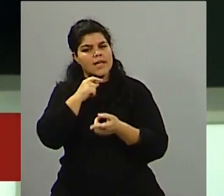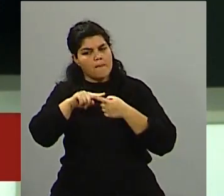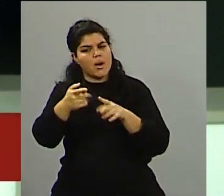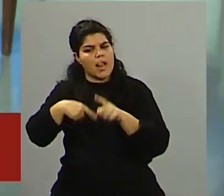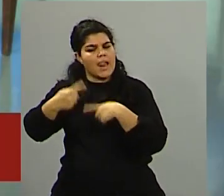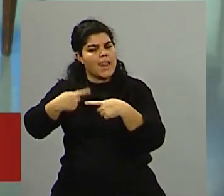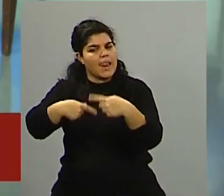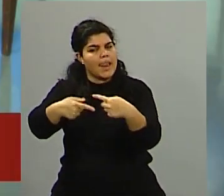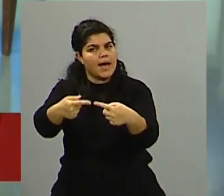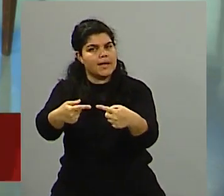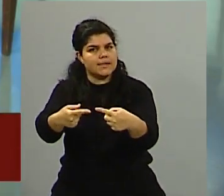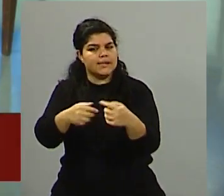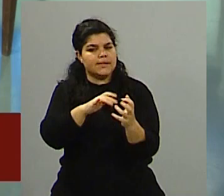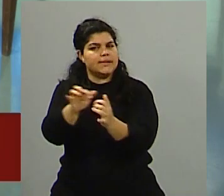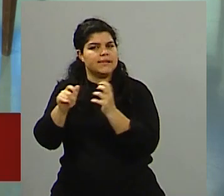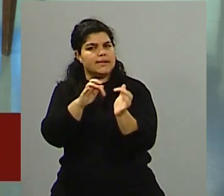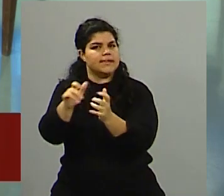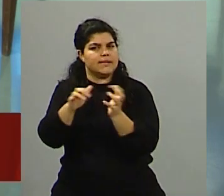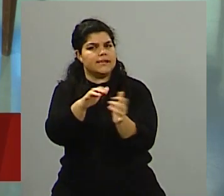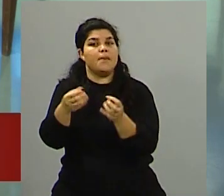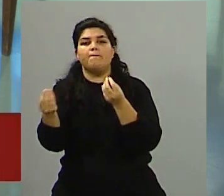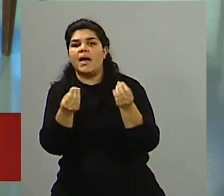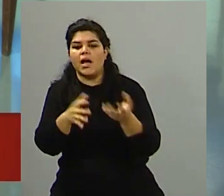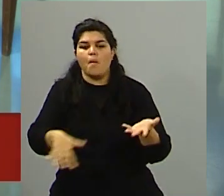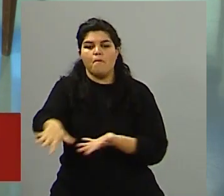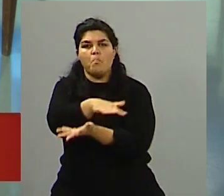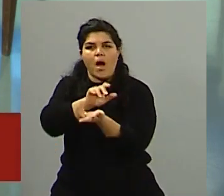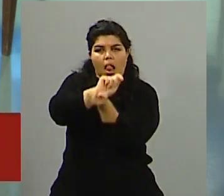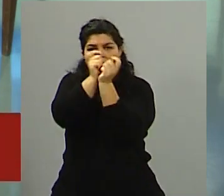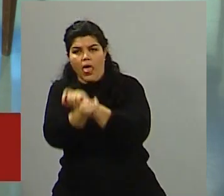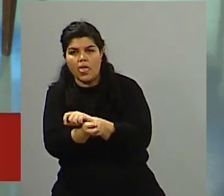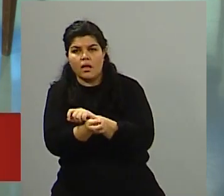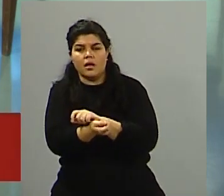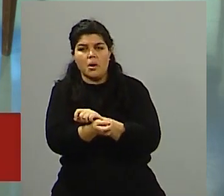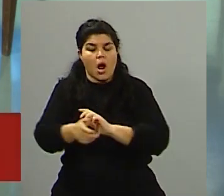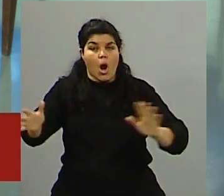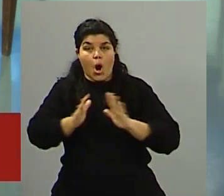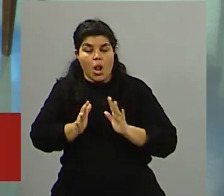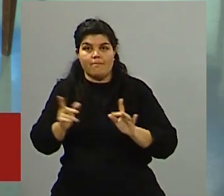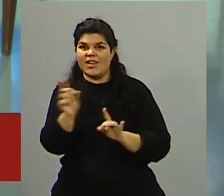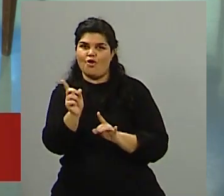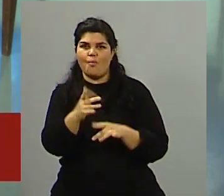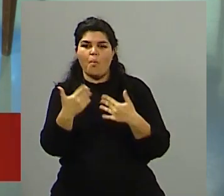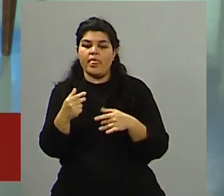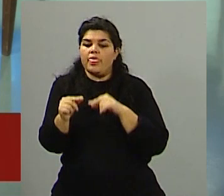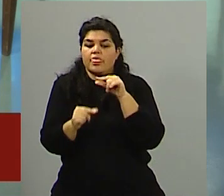que el estrés de la población no sufra tanto, vamos a decirlo así, el estrés del electorado no sufra tanto, les permita